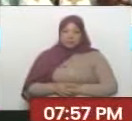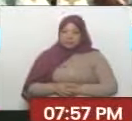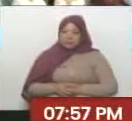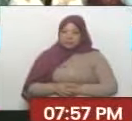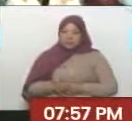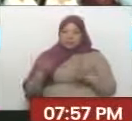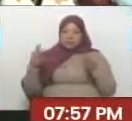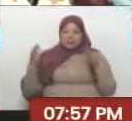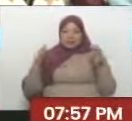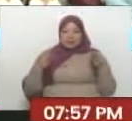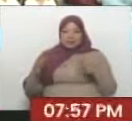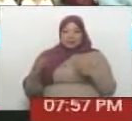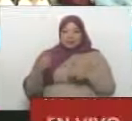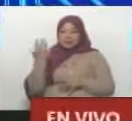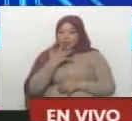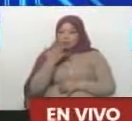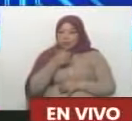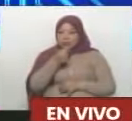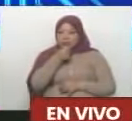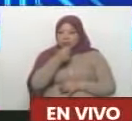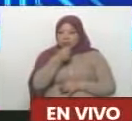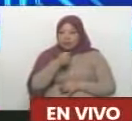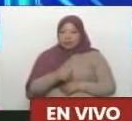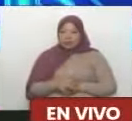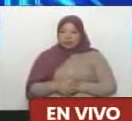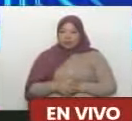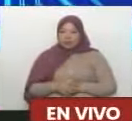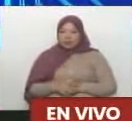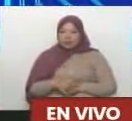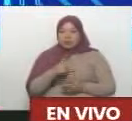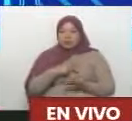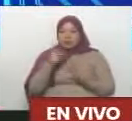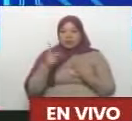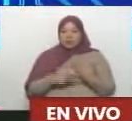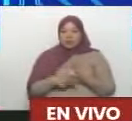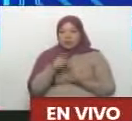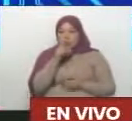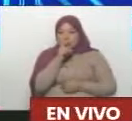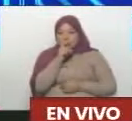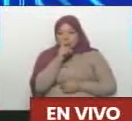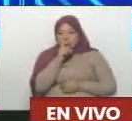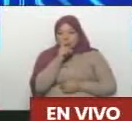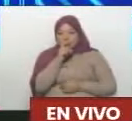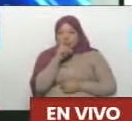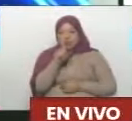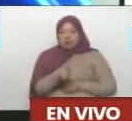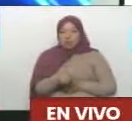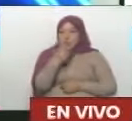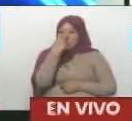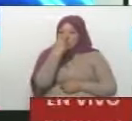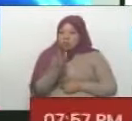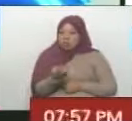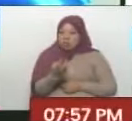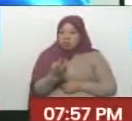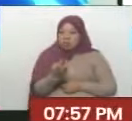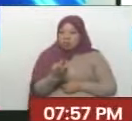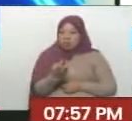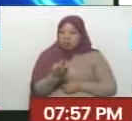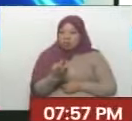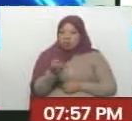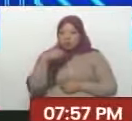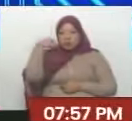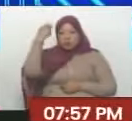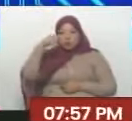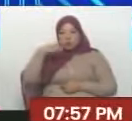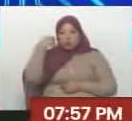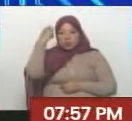Iba a cometer una travesura periodística, pero no lo voy a hacer porque ese es su programa. Quería decirle, además, invitarlo a ver un